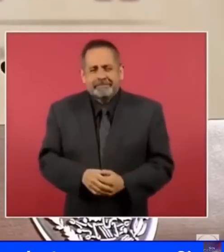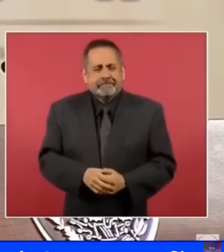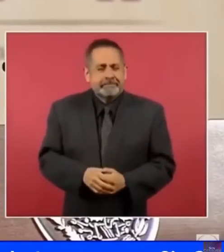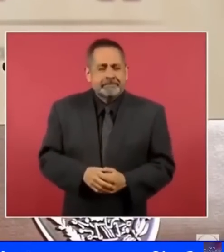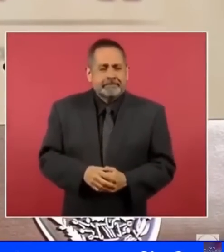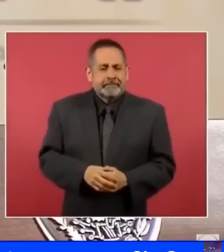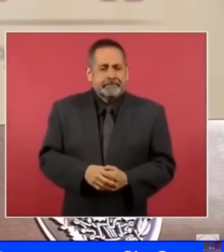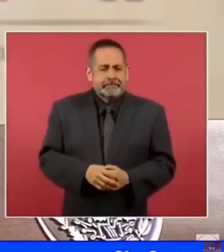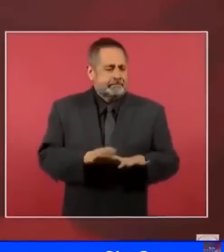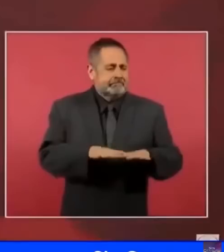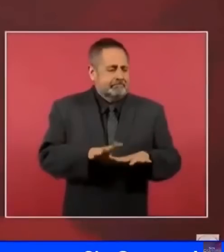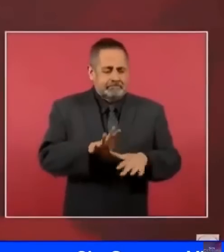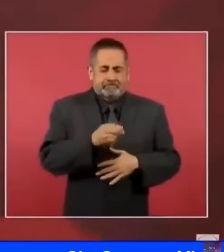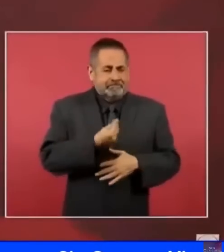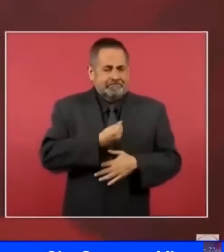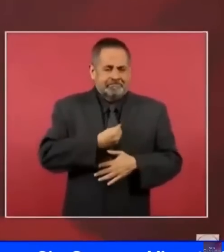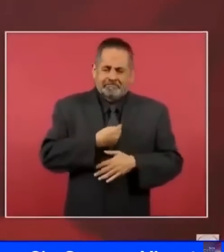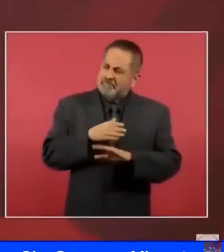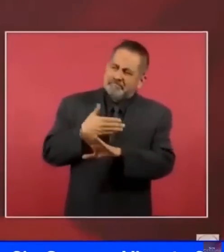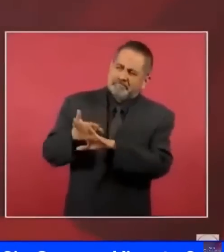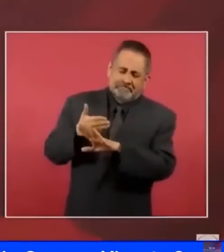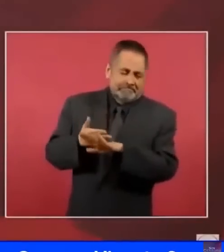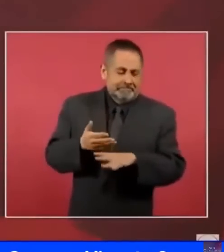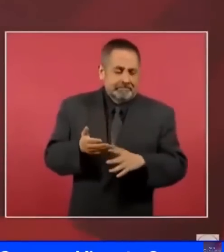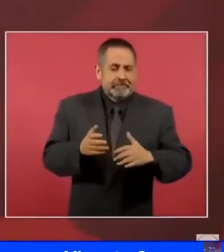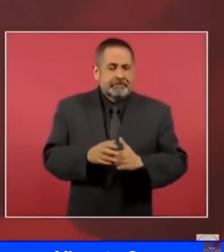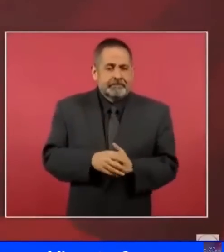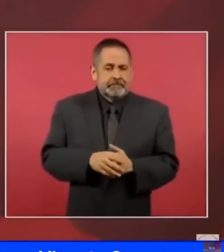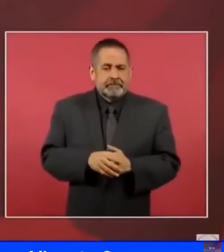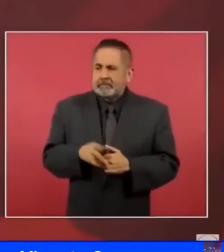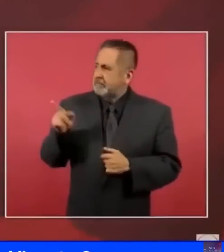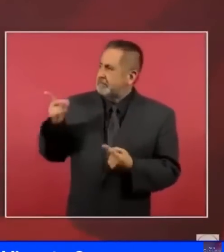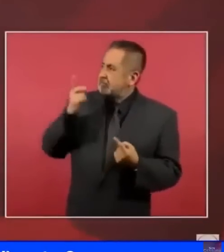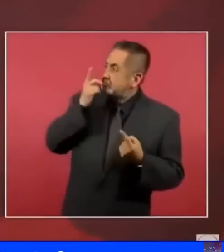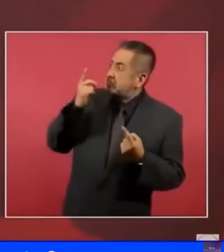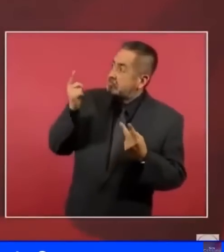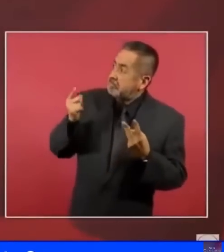No soporto que esté diciendo